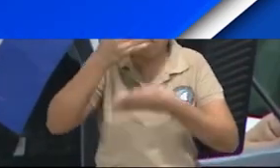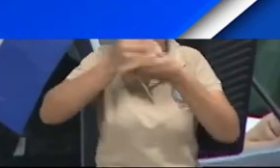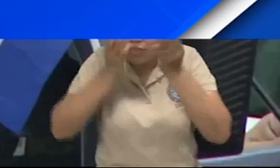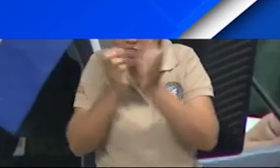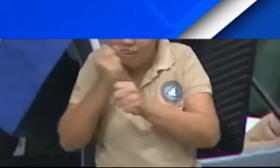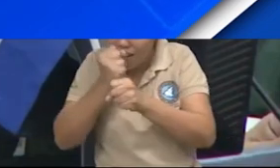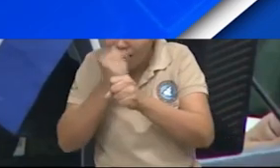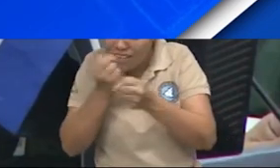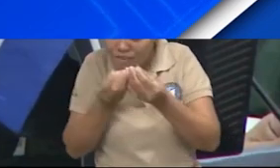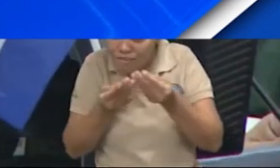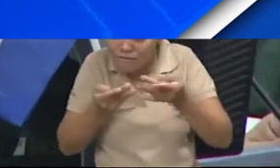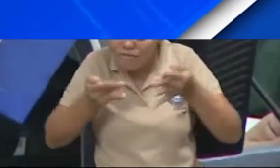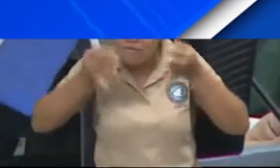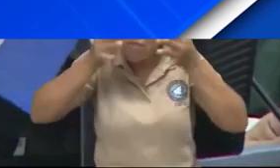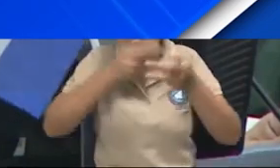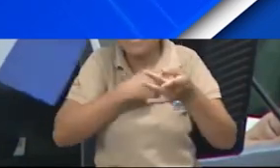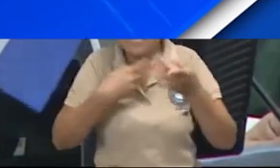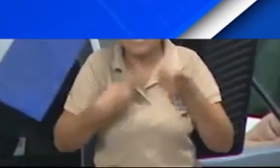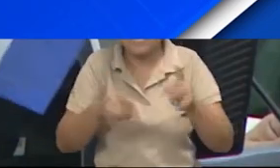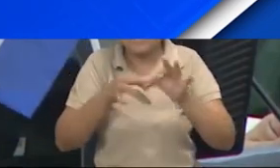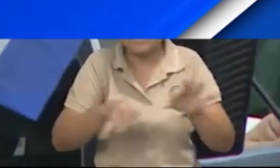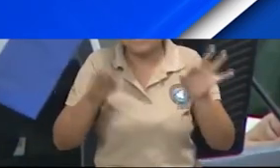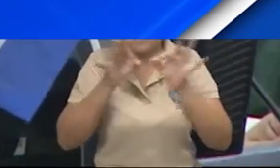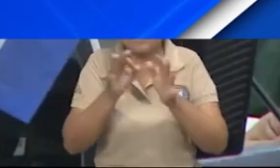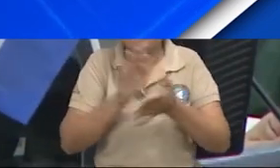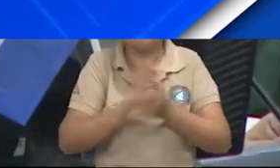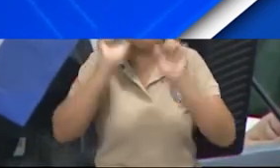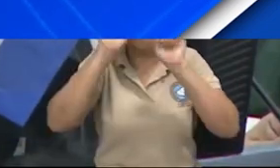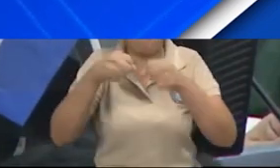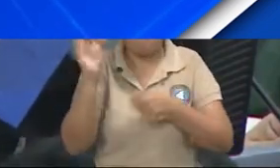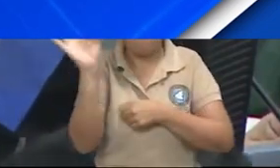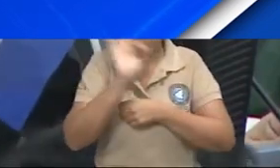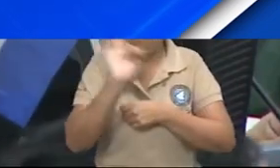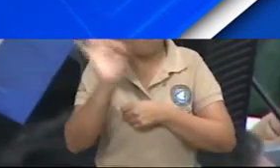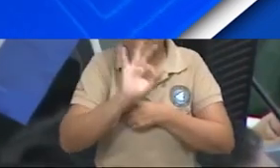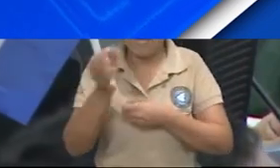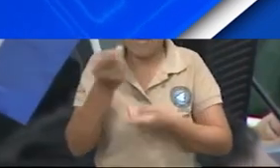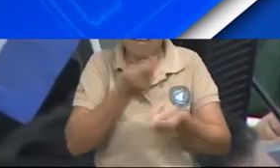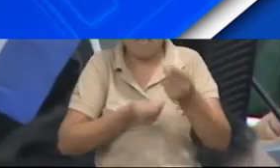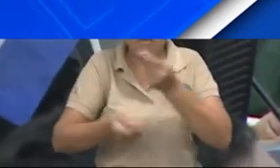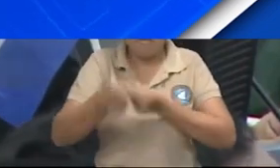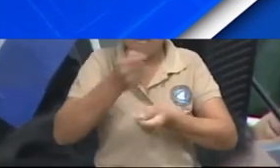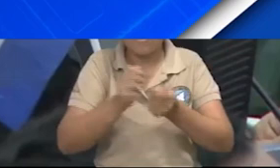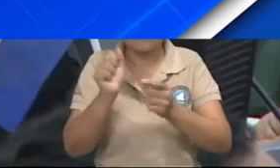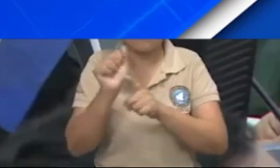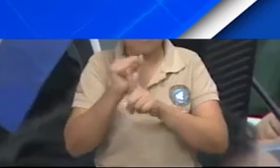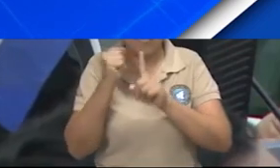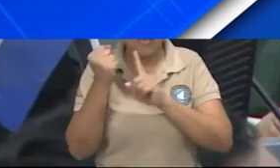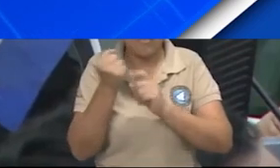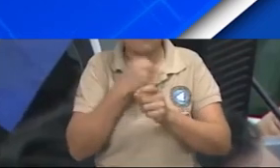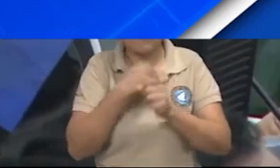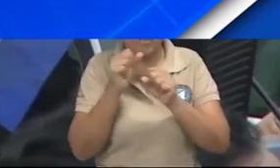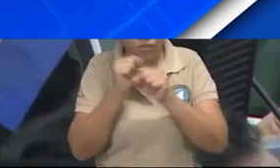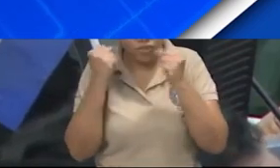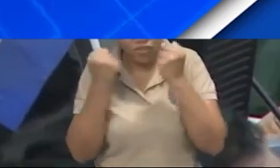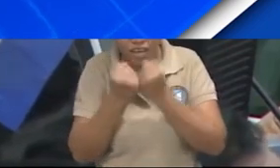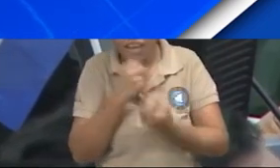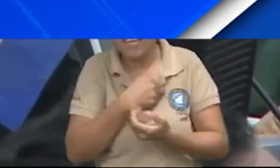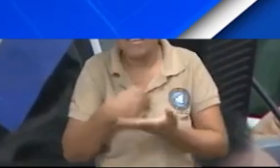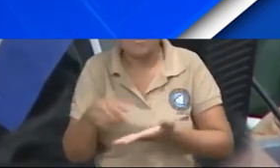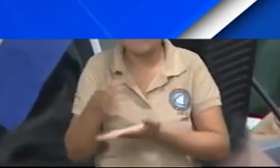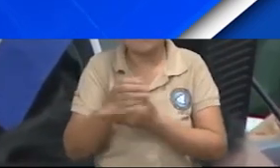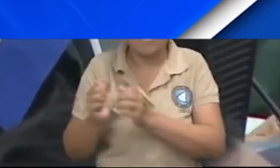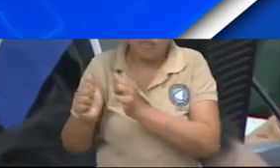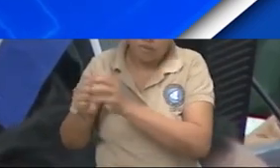artesanos, cooperativistas y demás protagonistas que forman parte de la economía social solidaria. Y con el